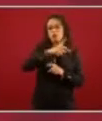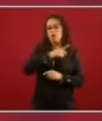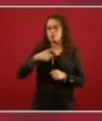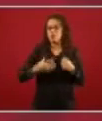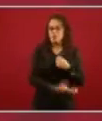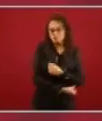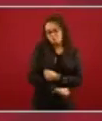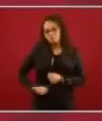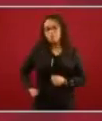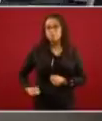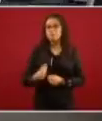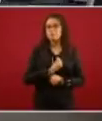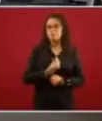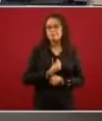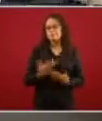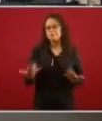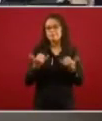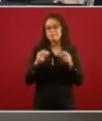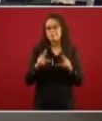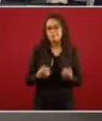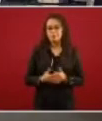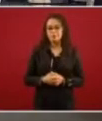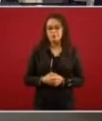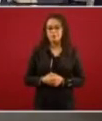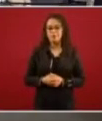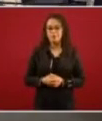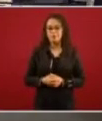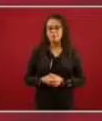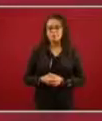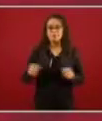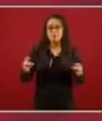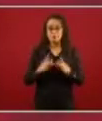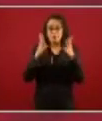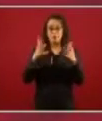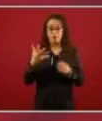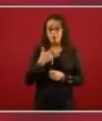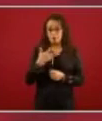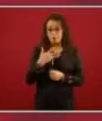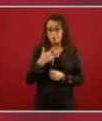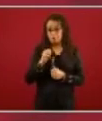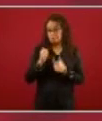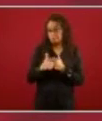fiscal, presidente. Sí, también. Frente a la crisis,